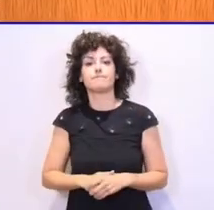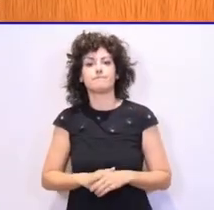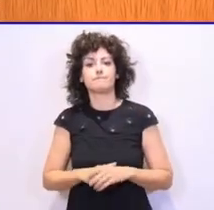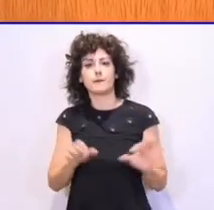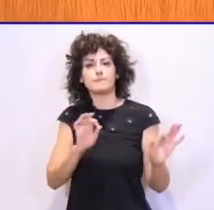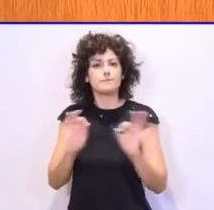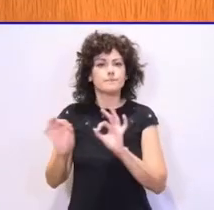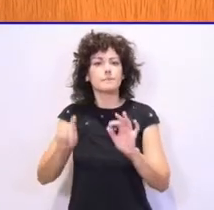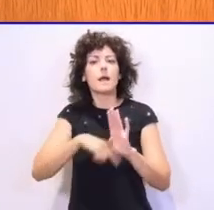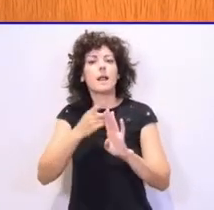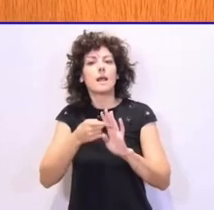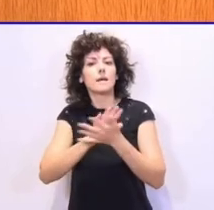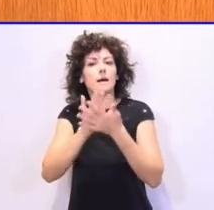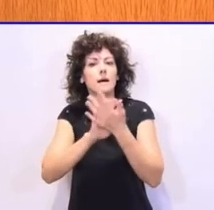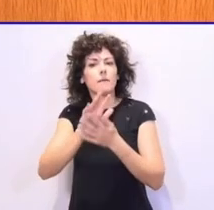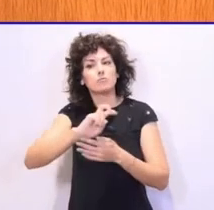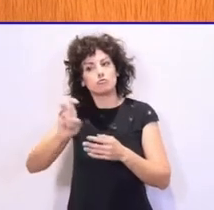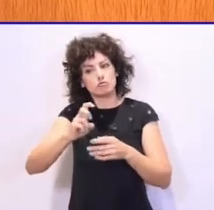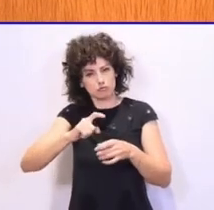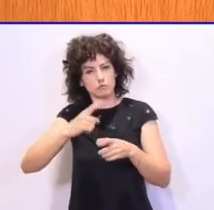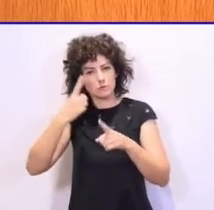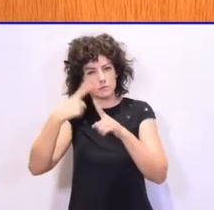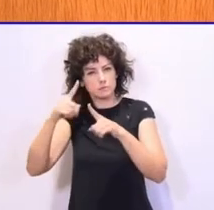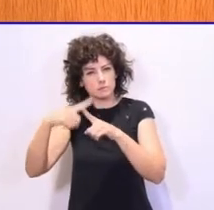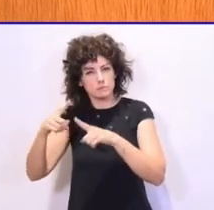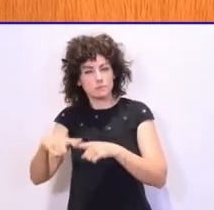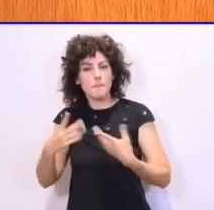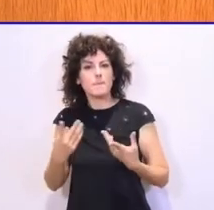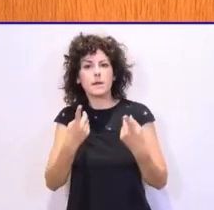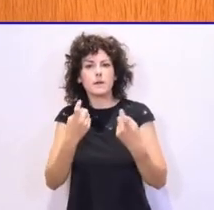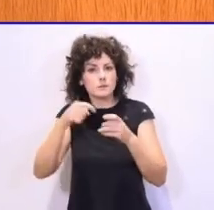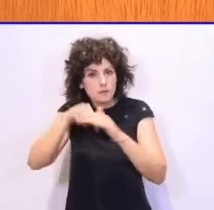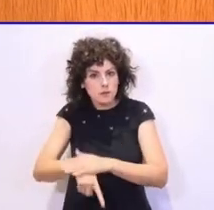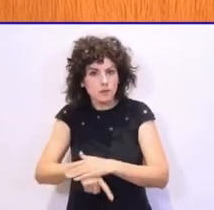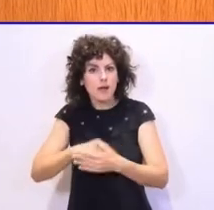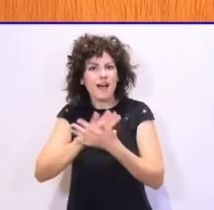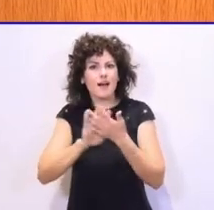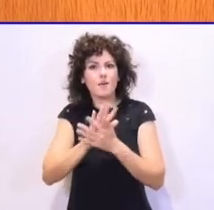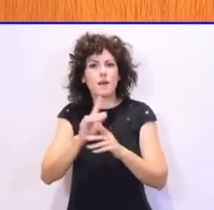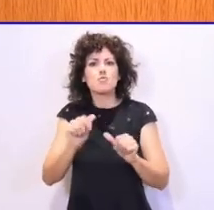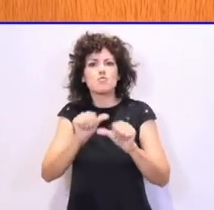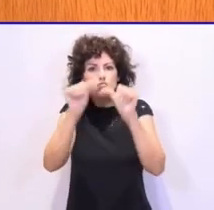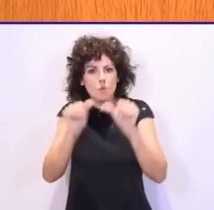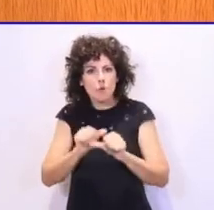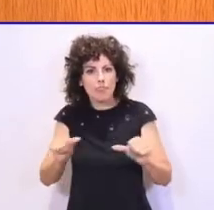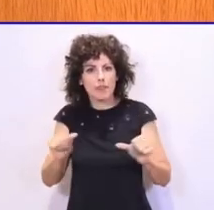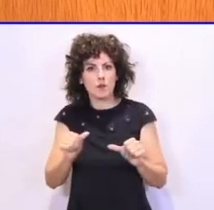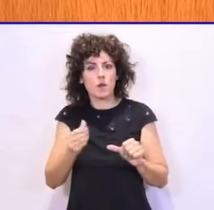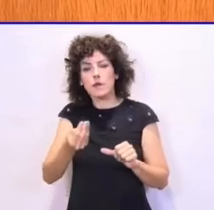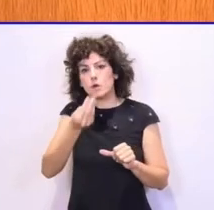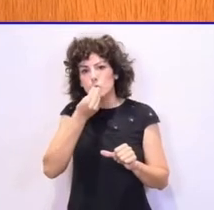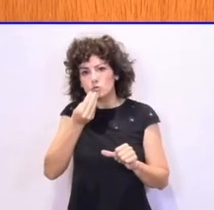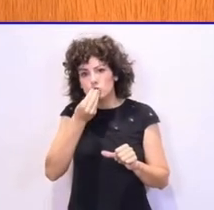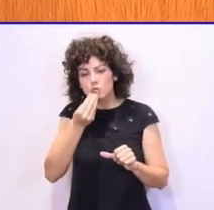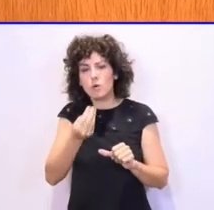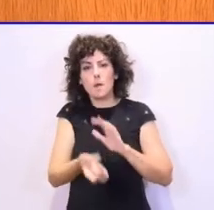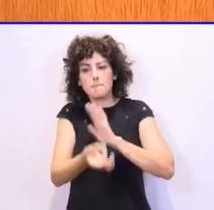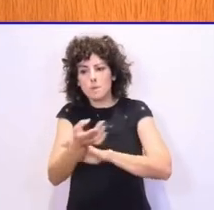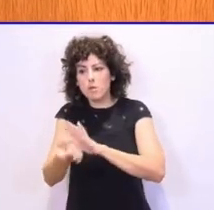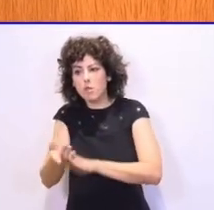esa ley y hablamos de distintas cuestiones pero es necesario hablar de fondo de un modelo de consumo y de producción